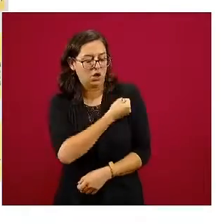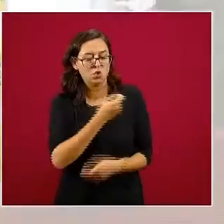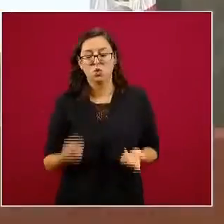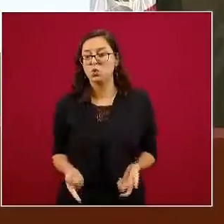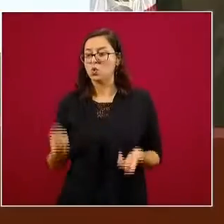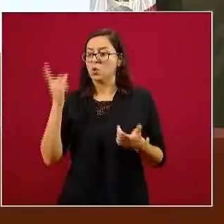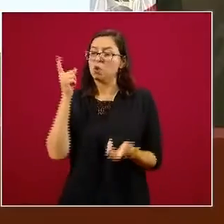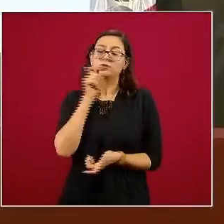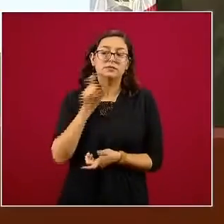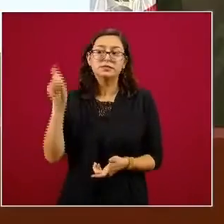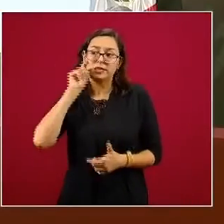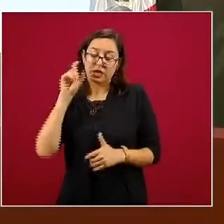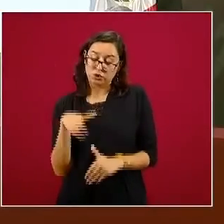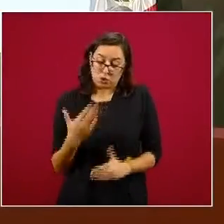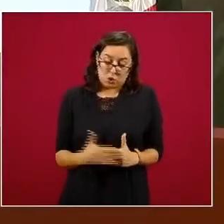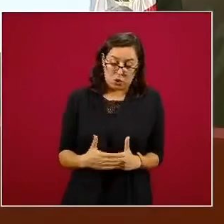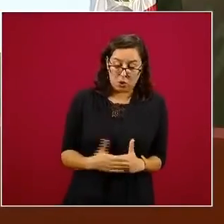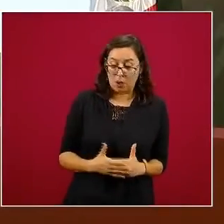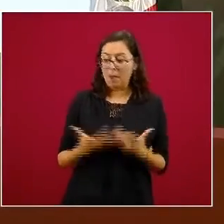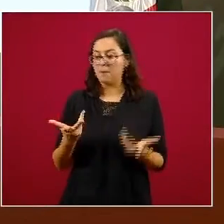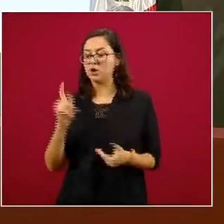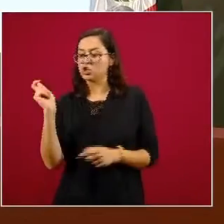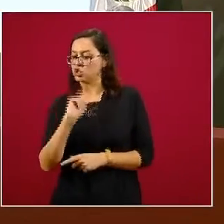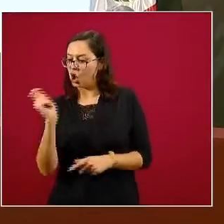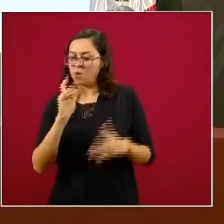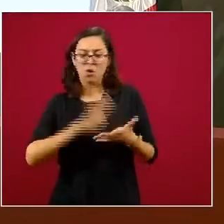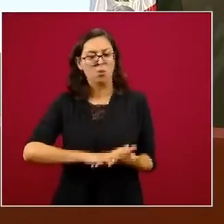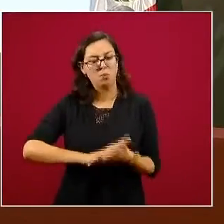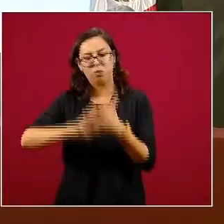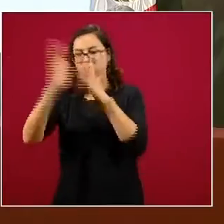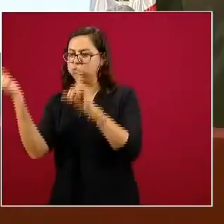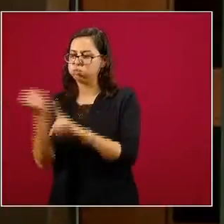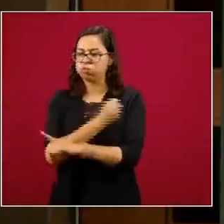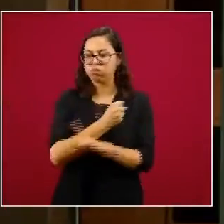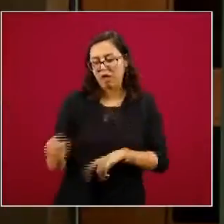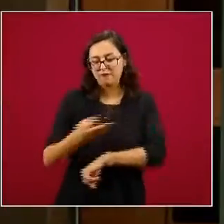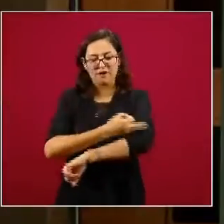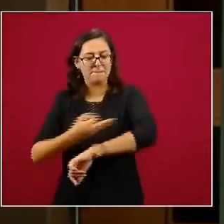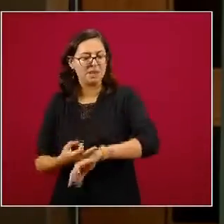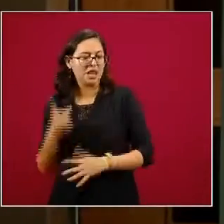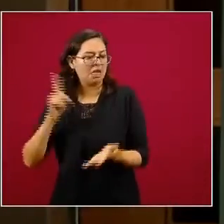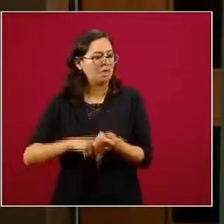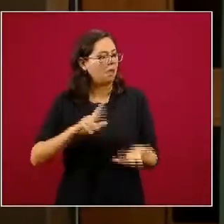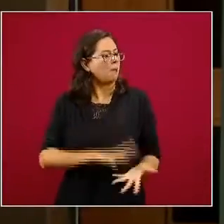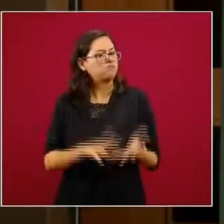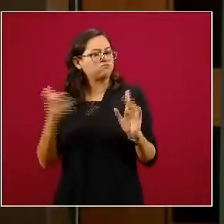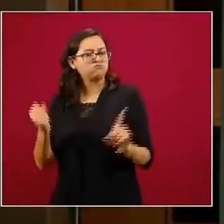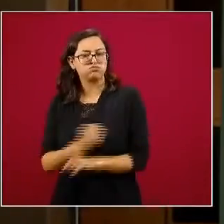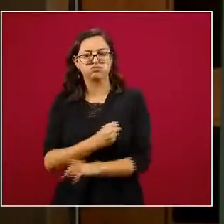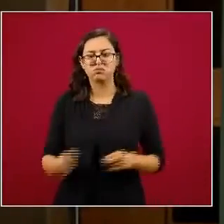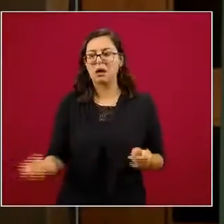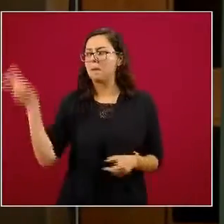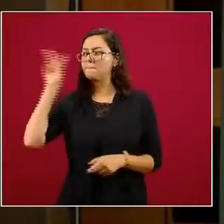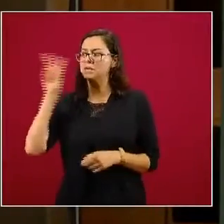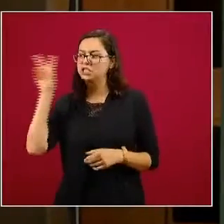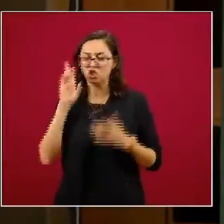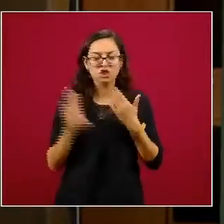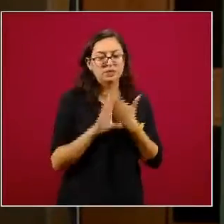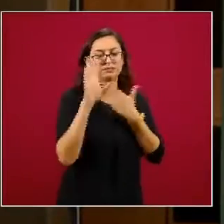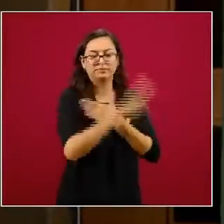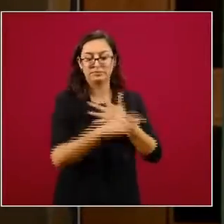las instalaciones del IMSS Bienestar, a reconvertirlas también, así como lo hemos hecho en el régimen